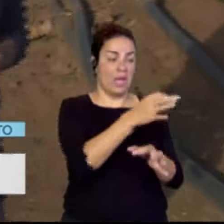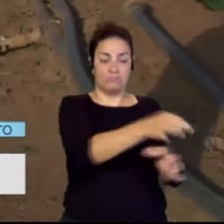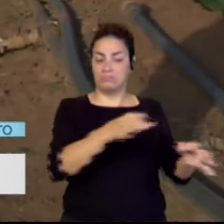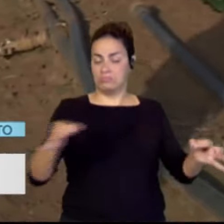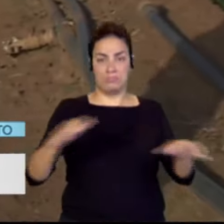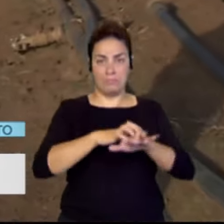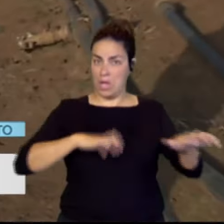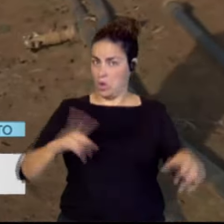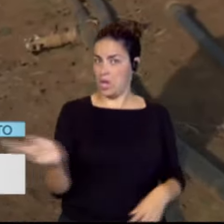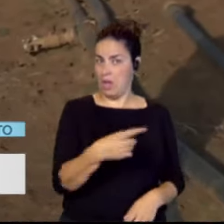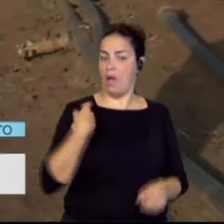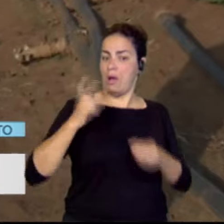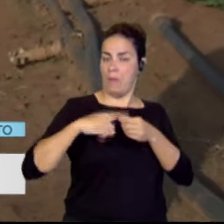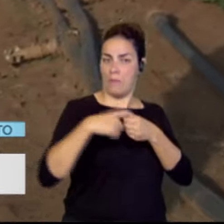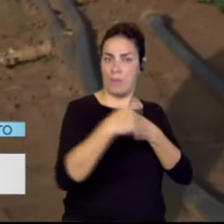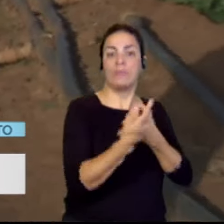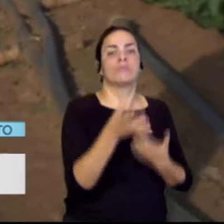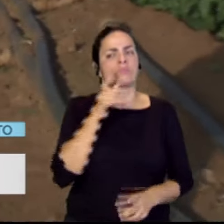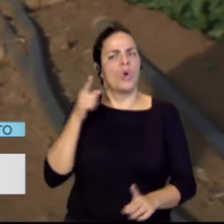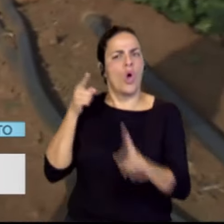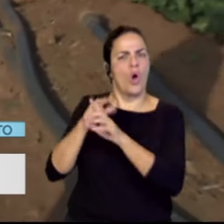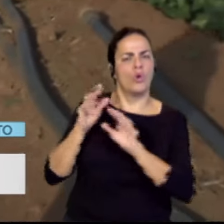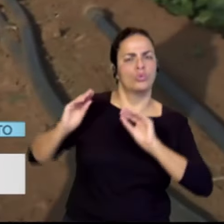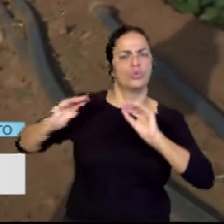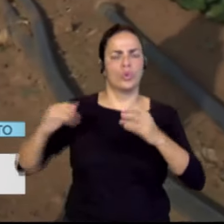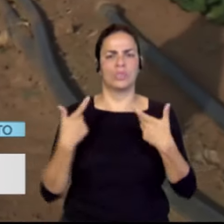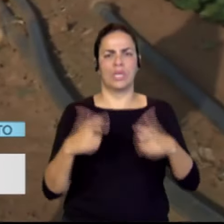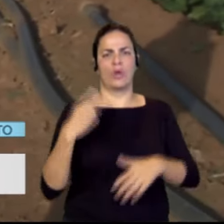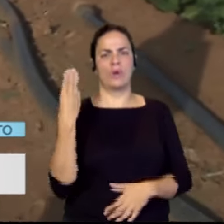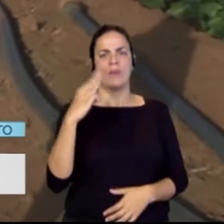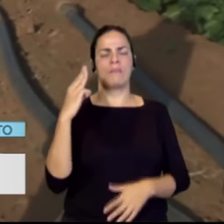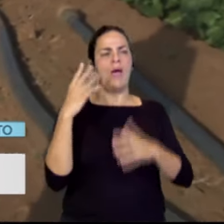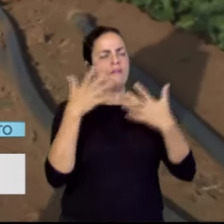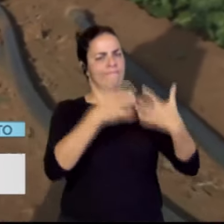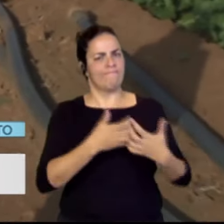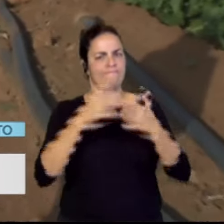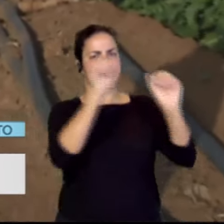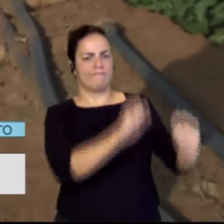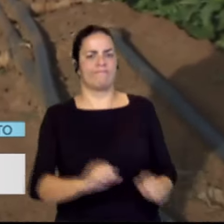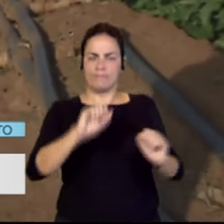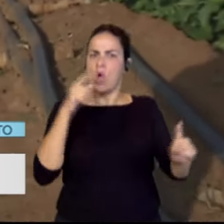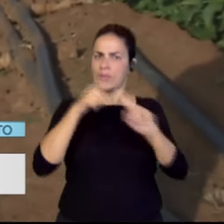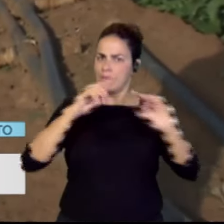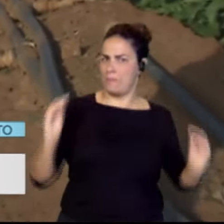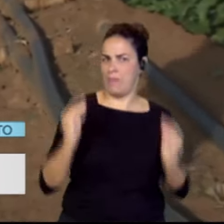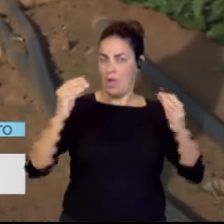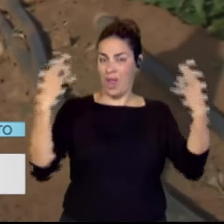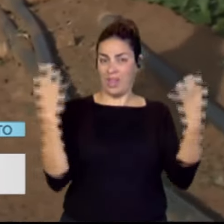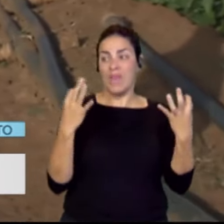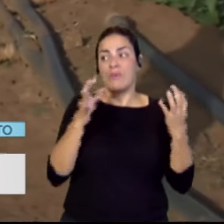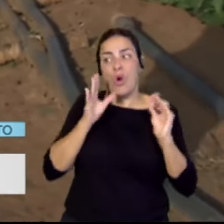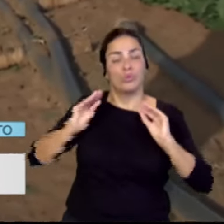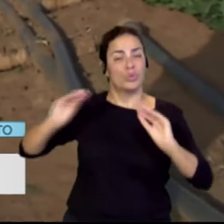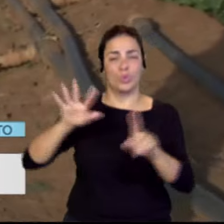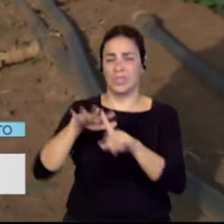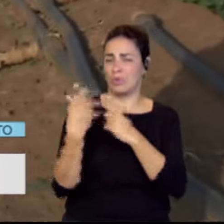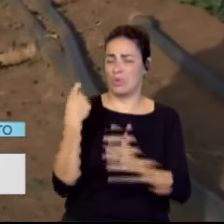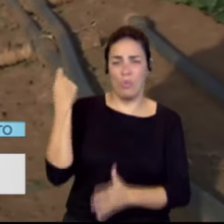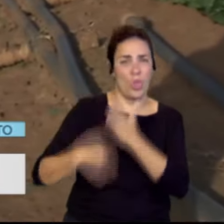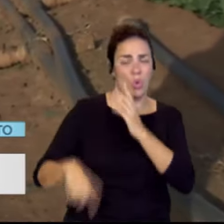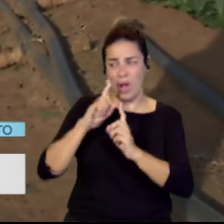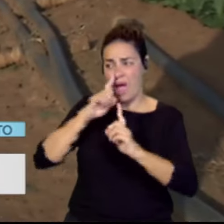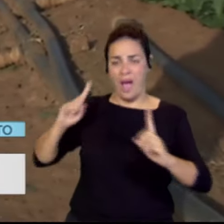las Islas y que quiere luchar por el sector primario para que mejore esta situación crítica que están viviendo en el último año